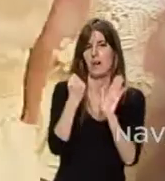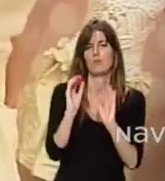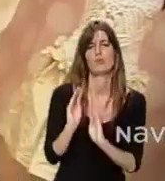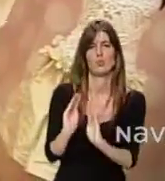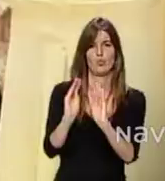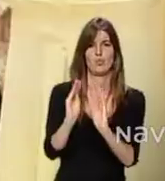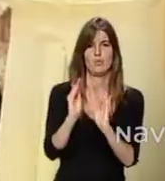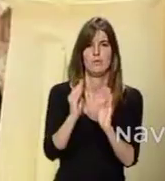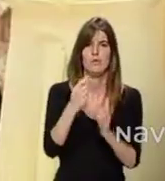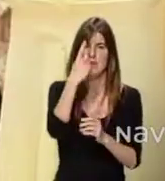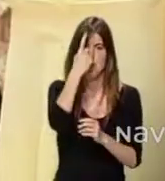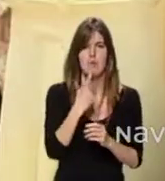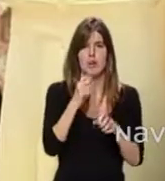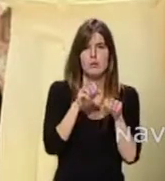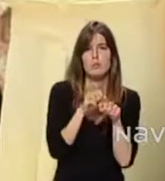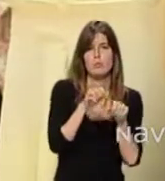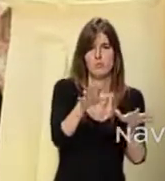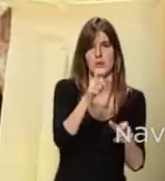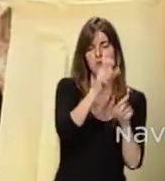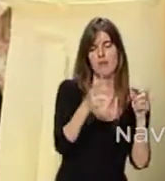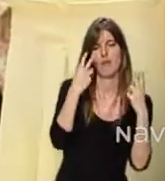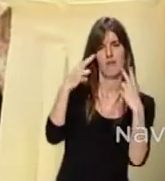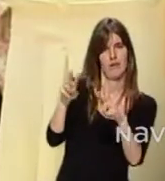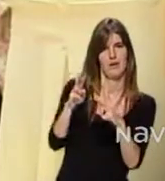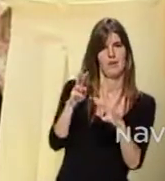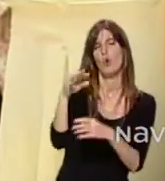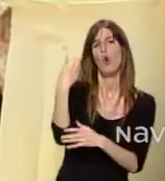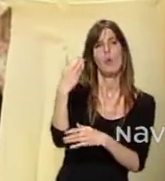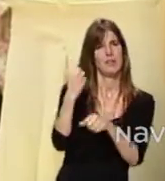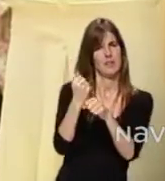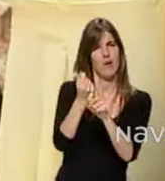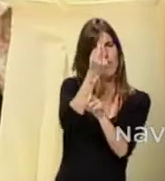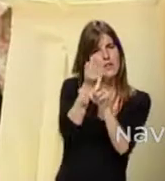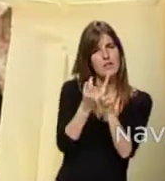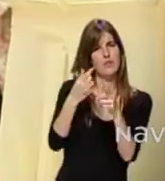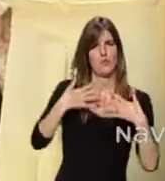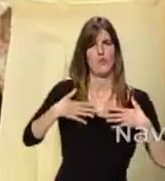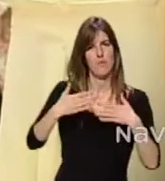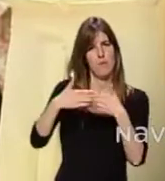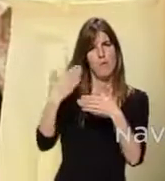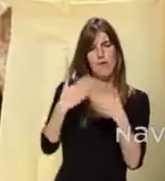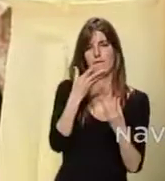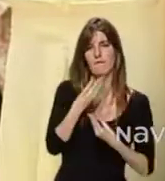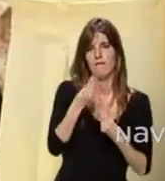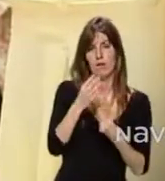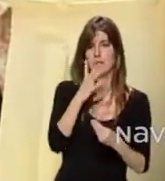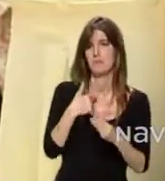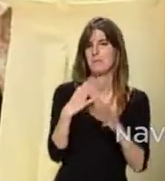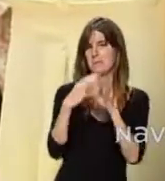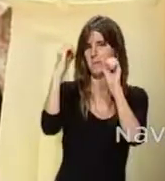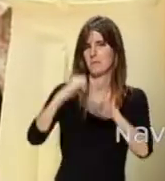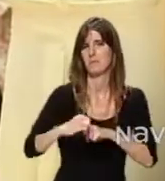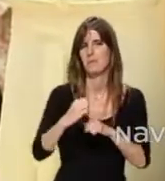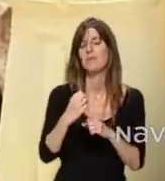a poder vender, a que la gente valore el trabajo que nosotros hacemos y de ahí un poco surgió el, pues eso, juntándome